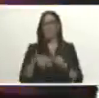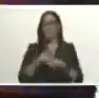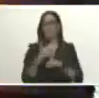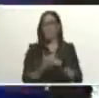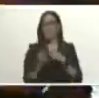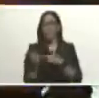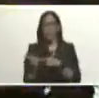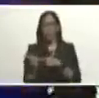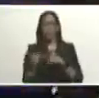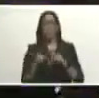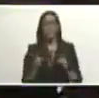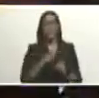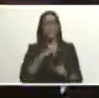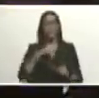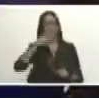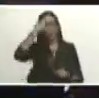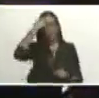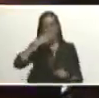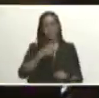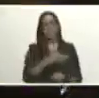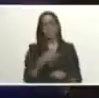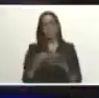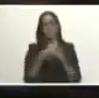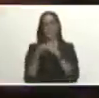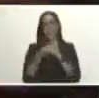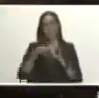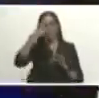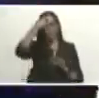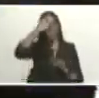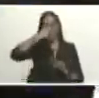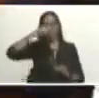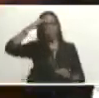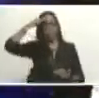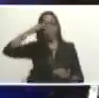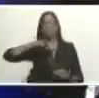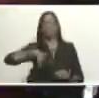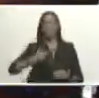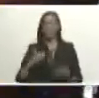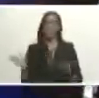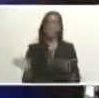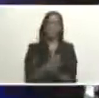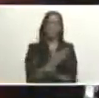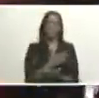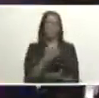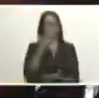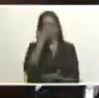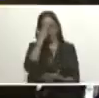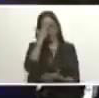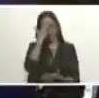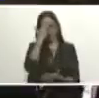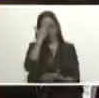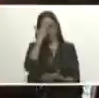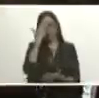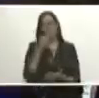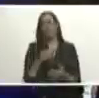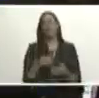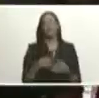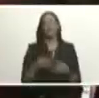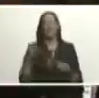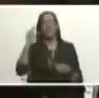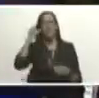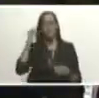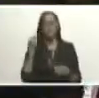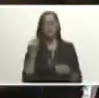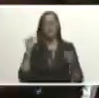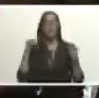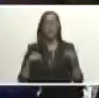plan, nuestro pueblo en perfecta unión cívico-militar, pudo derrotarlo precisamente en fechas como hoy, en la fecha en que